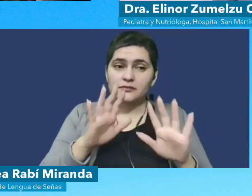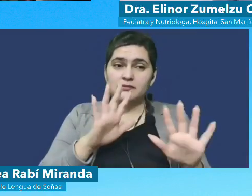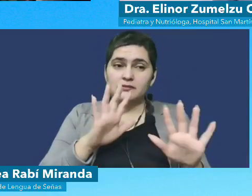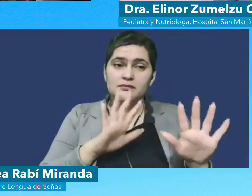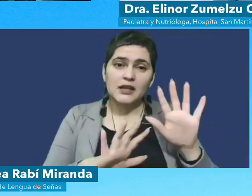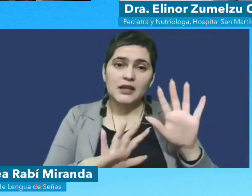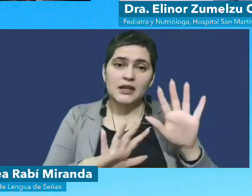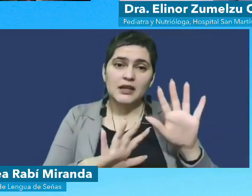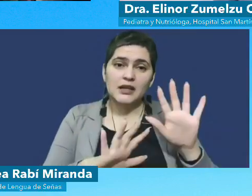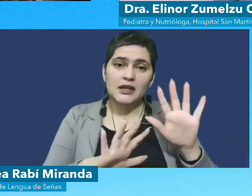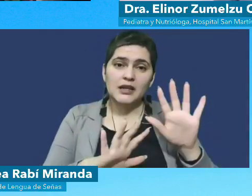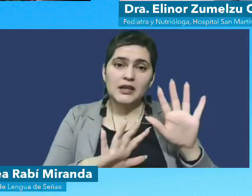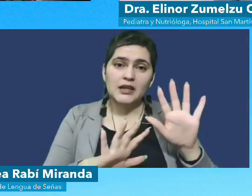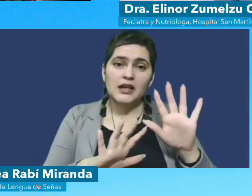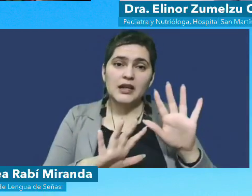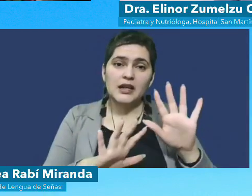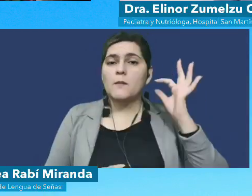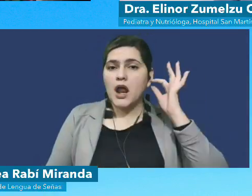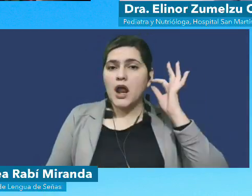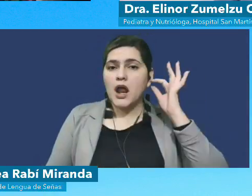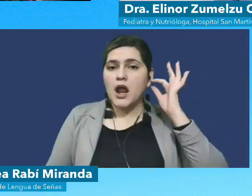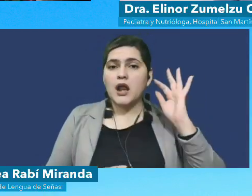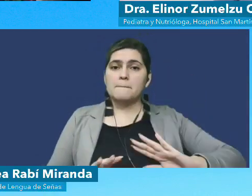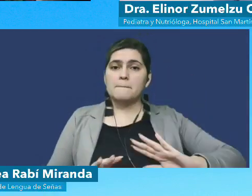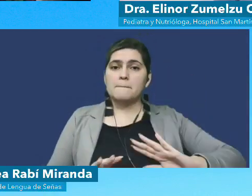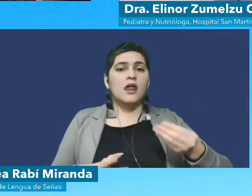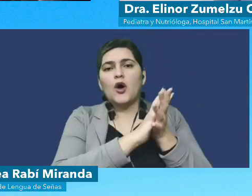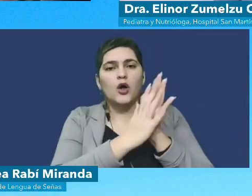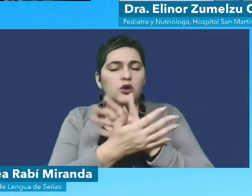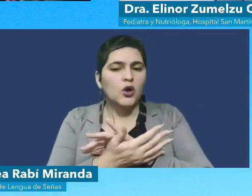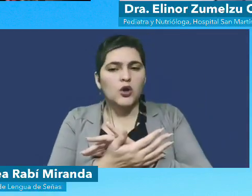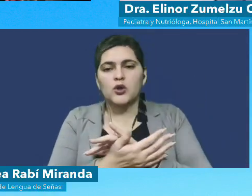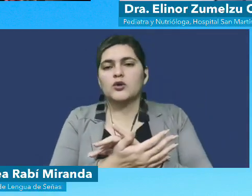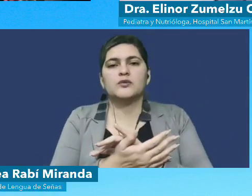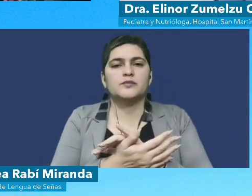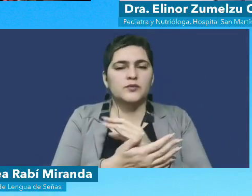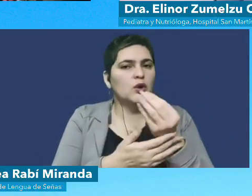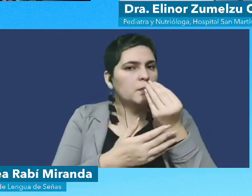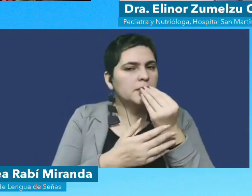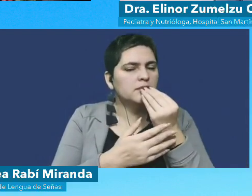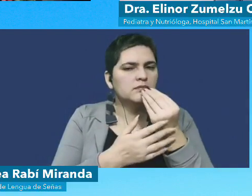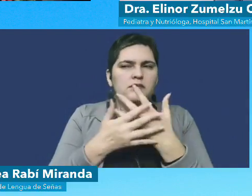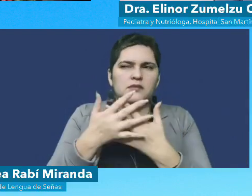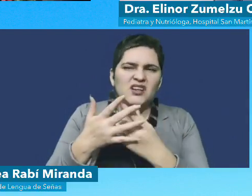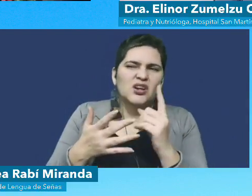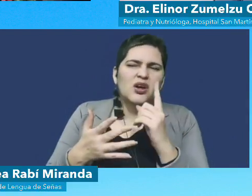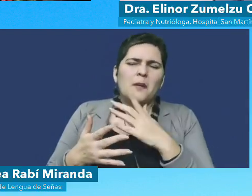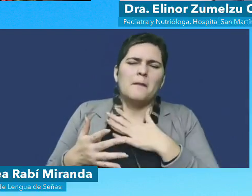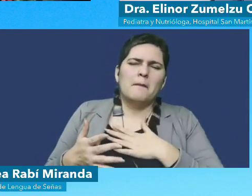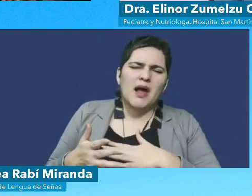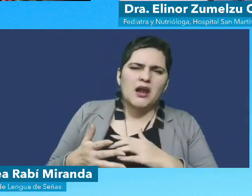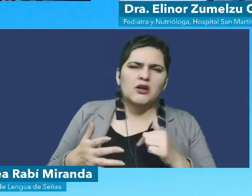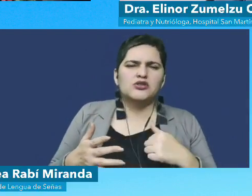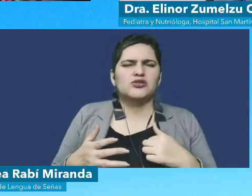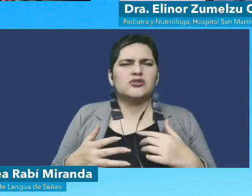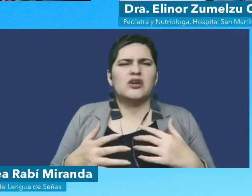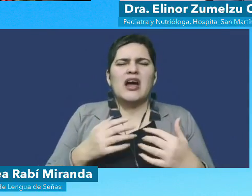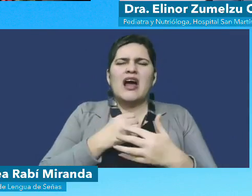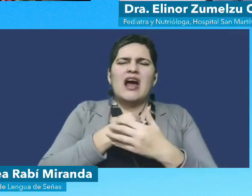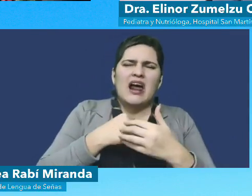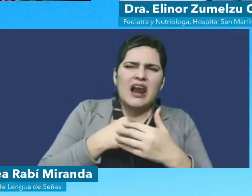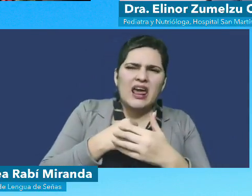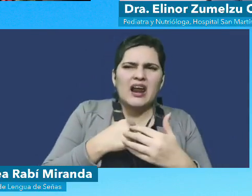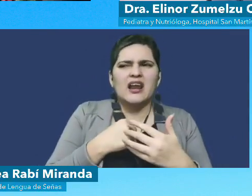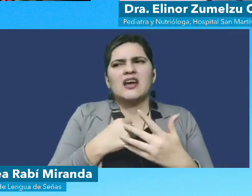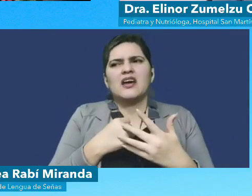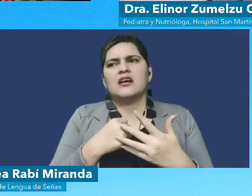todo. Estas dietas restrictivas para las mamás embarazadas porque le puede hacer mal o porque a lo mejor voy a aumentar la alergia, porque